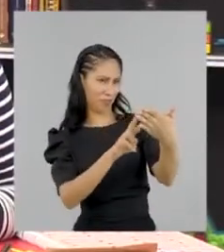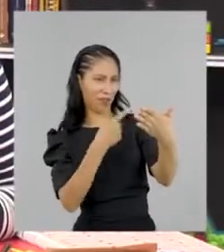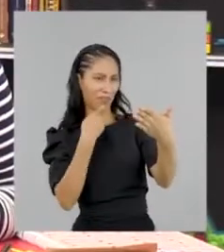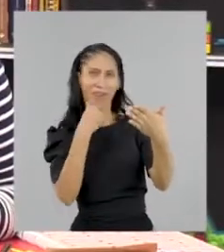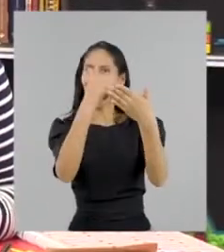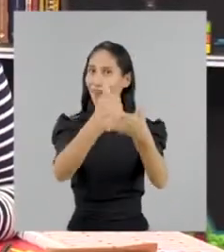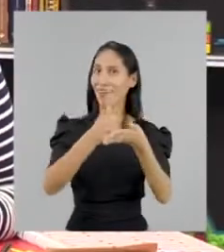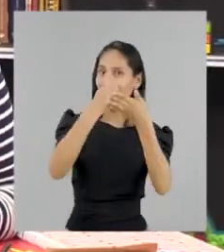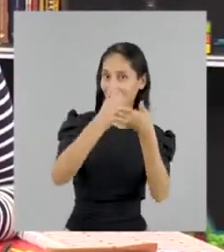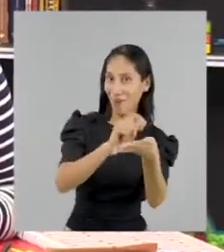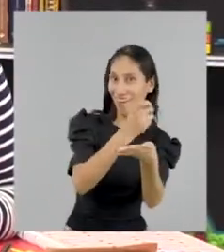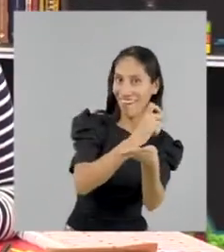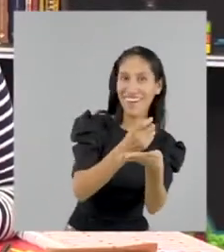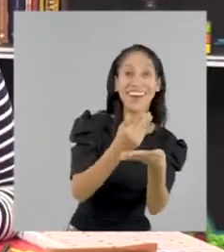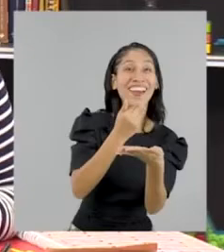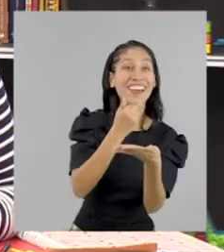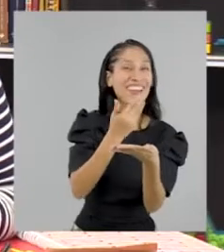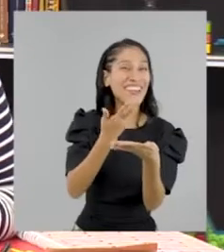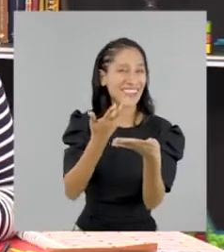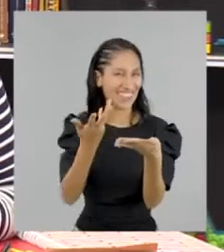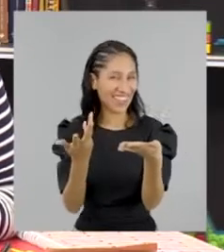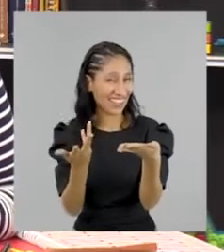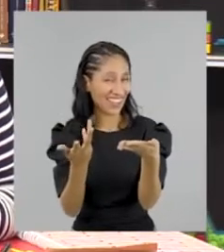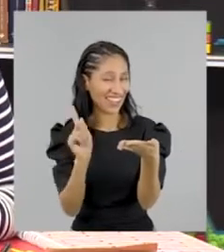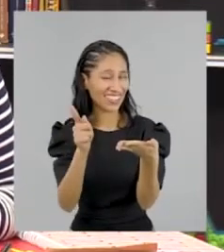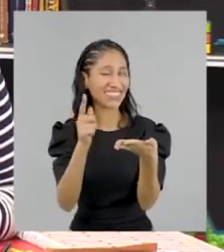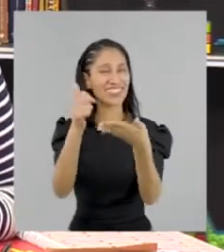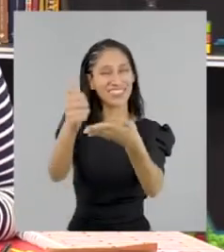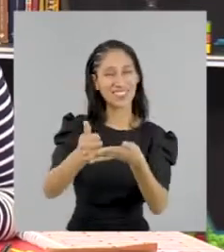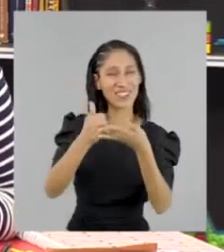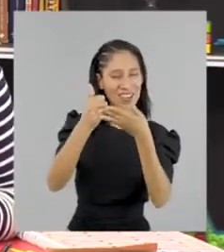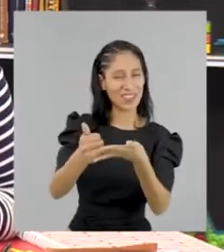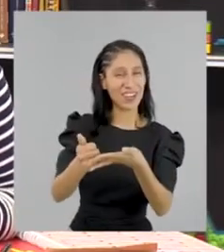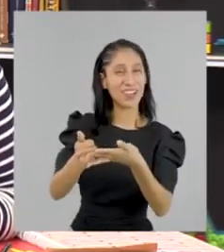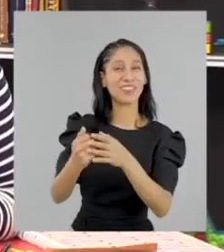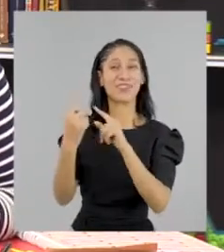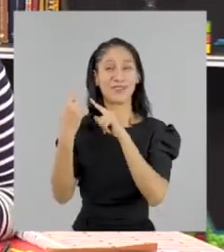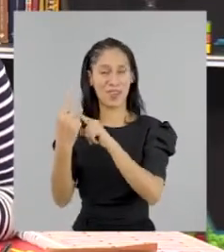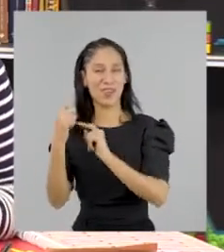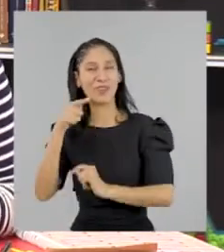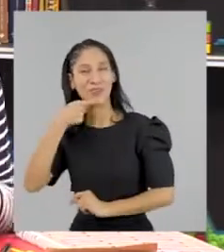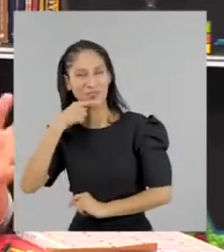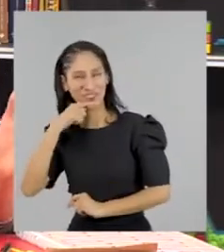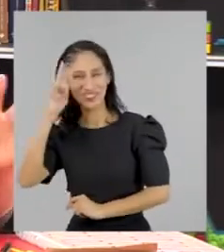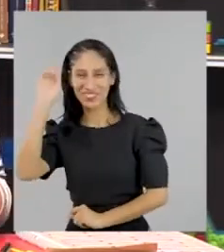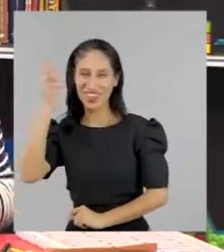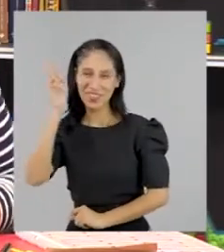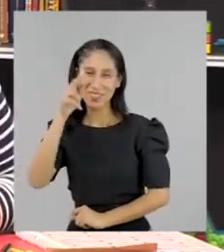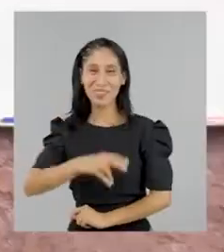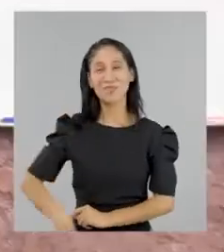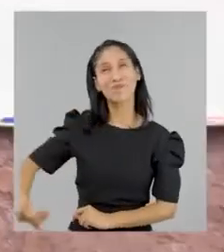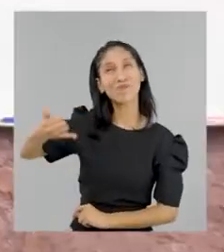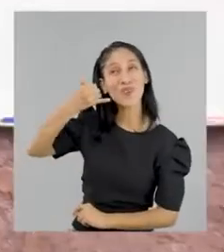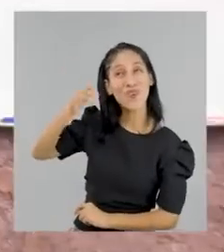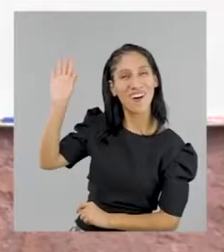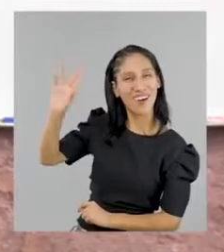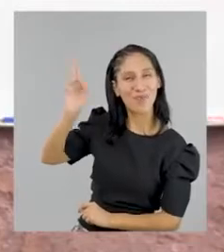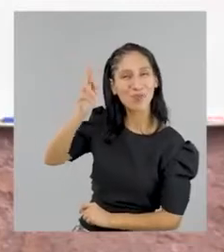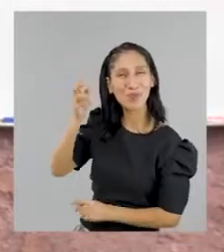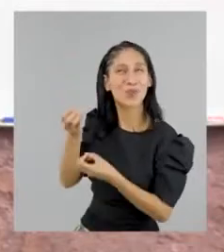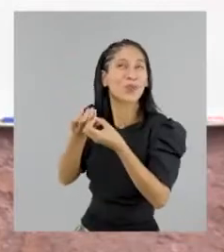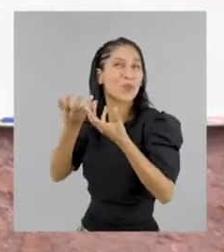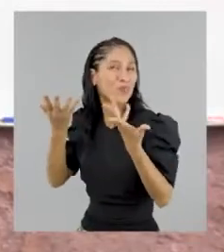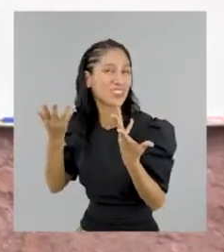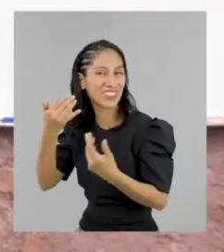más indicada para ayudarnos a complementar la información y resolver nuestras interrogantes es la profesora. ¿Qué